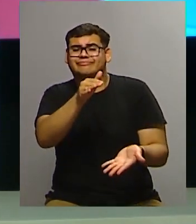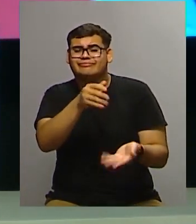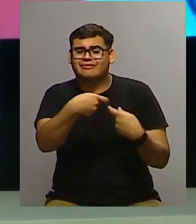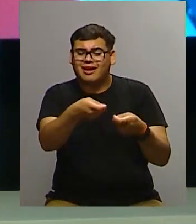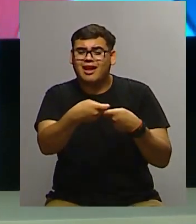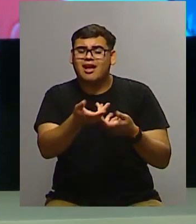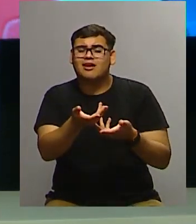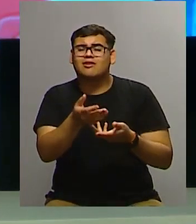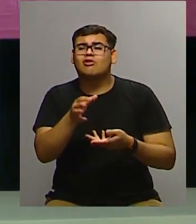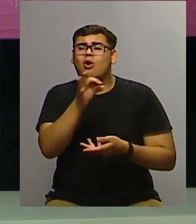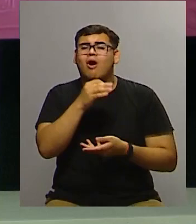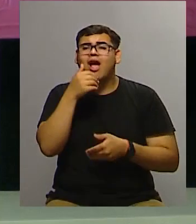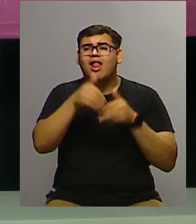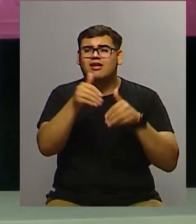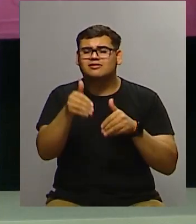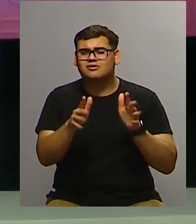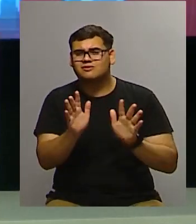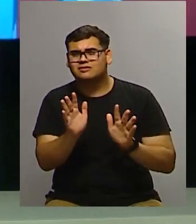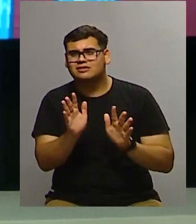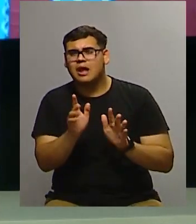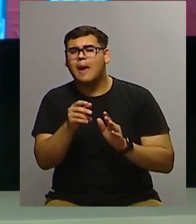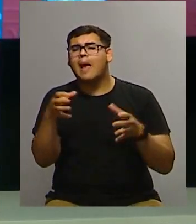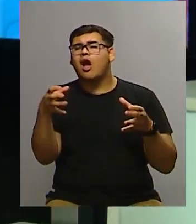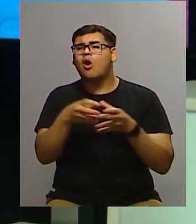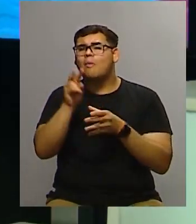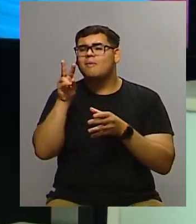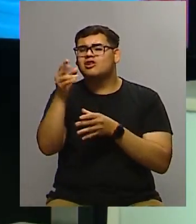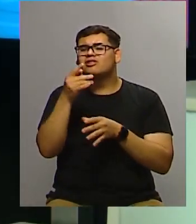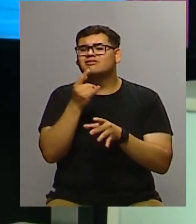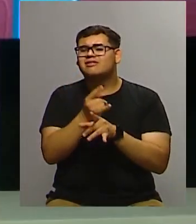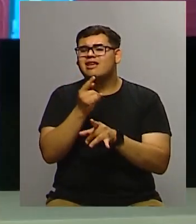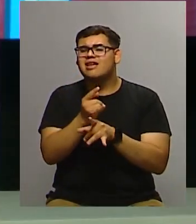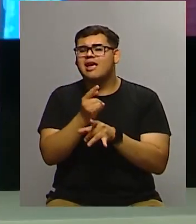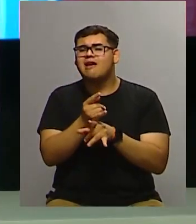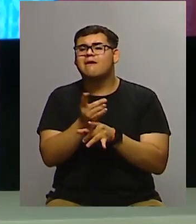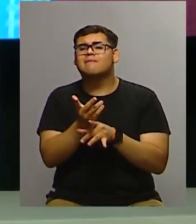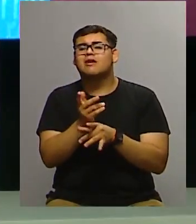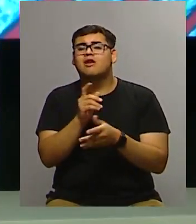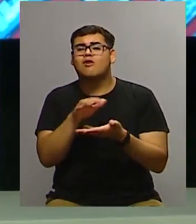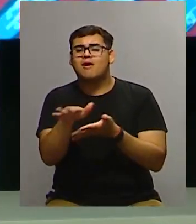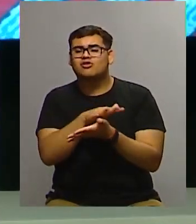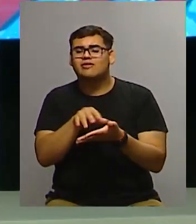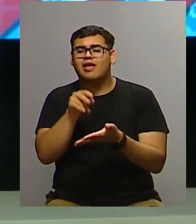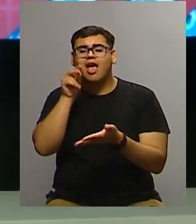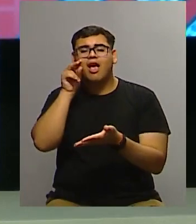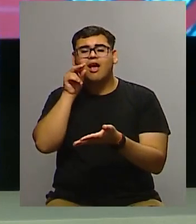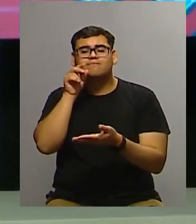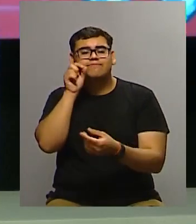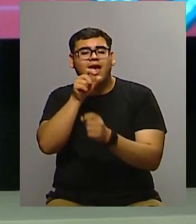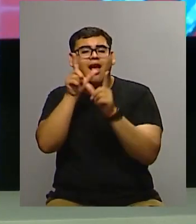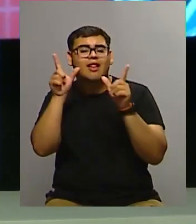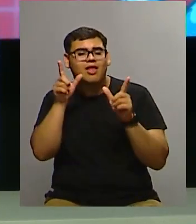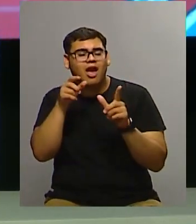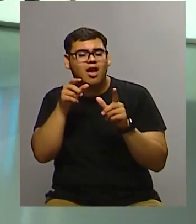sabido interpretar a la sociedad. Lo ha hecho algunas veces mucho mejor y otras veces no tan